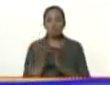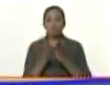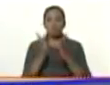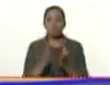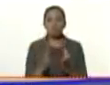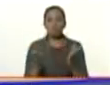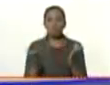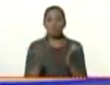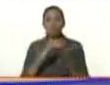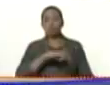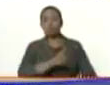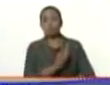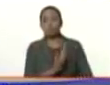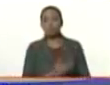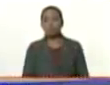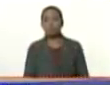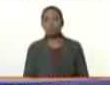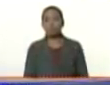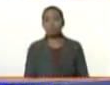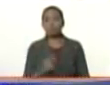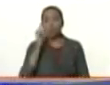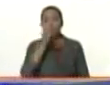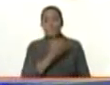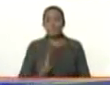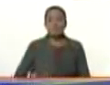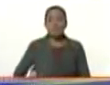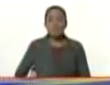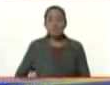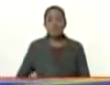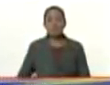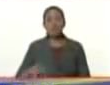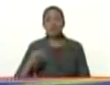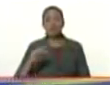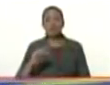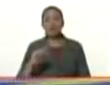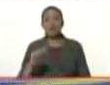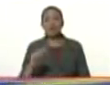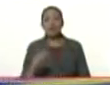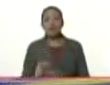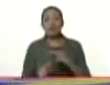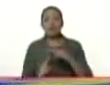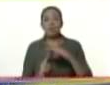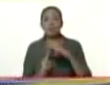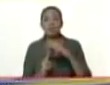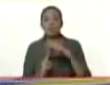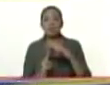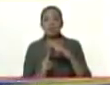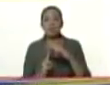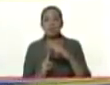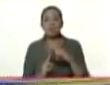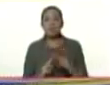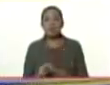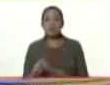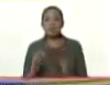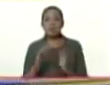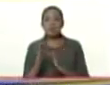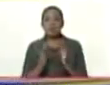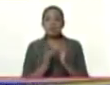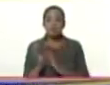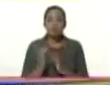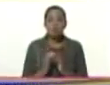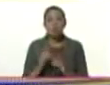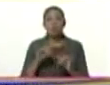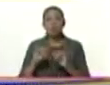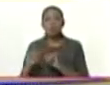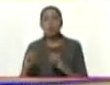Estudiantes Universitarios. Kennedy Morales, presidente del Táchira. Jesús Rodríguez, vicepresidente